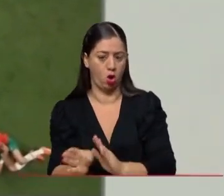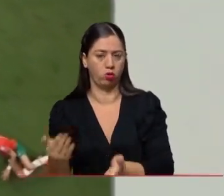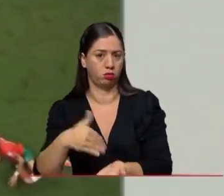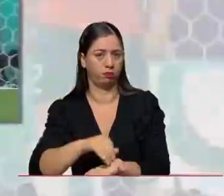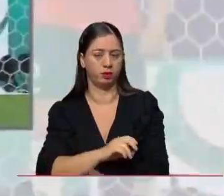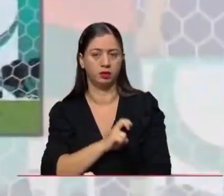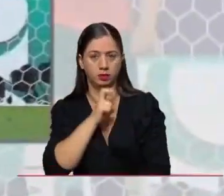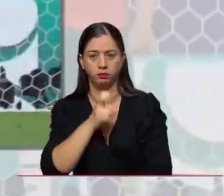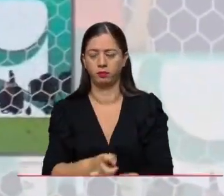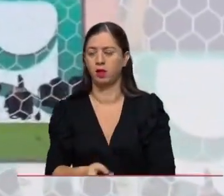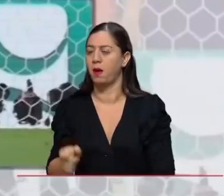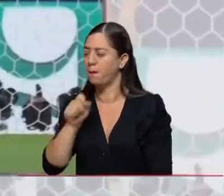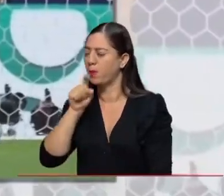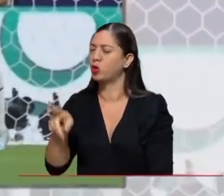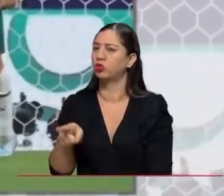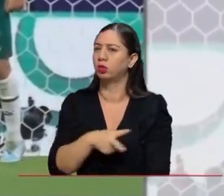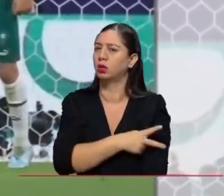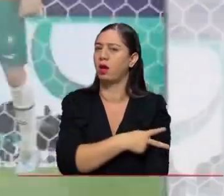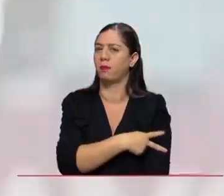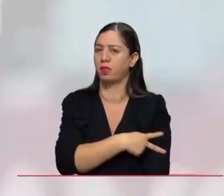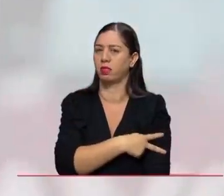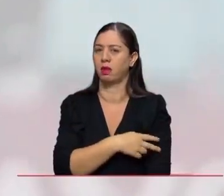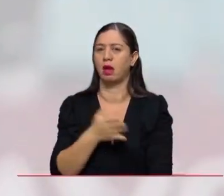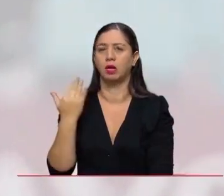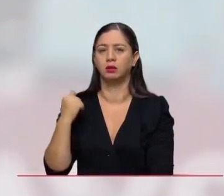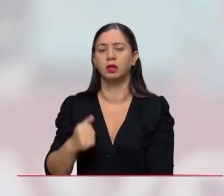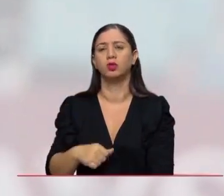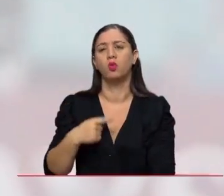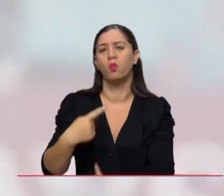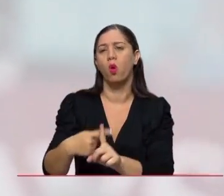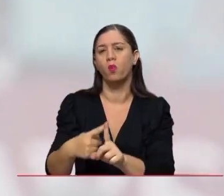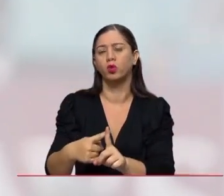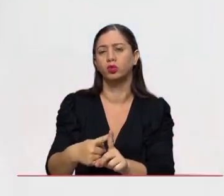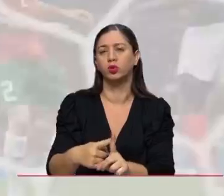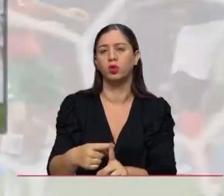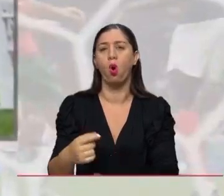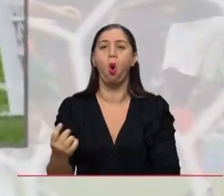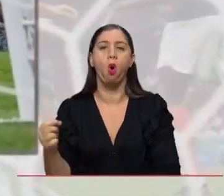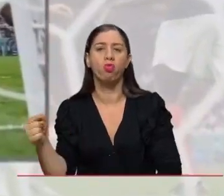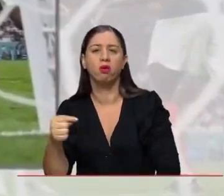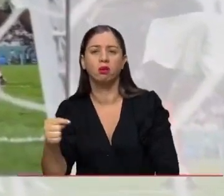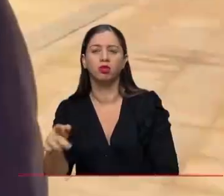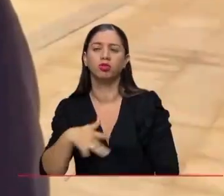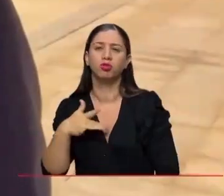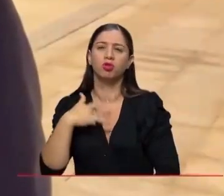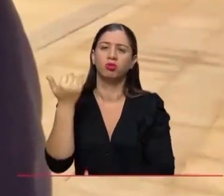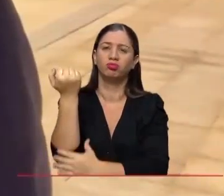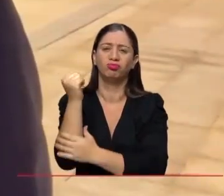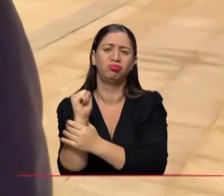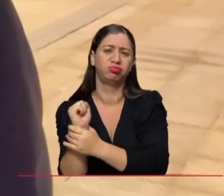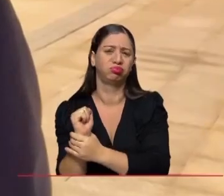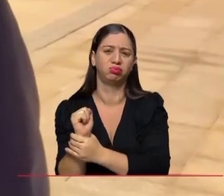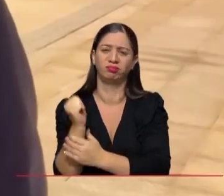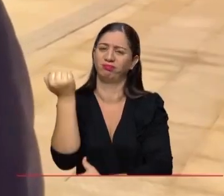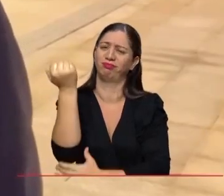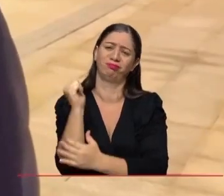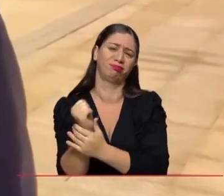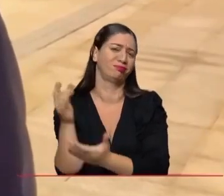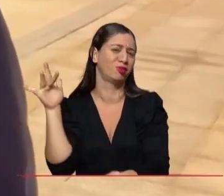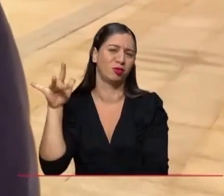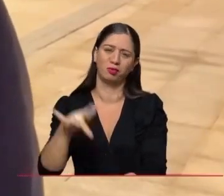te impresionó, qué te impactó positivamente y qué te decepcionó o defraudó? Defrauda mucho no poder